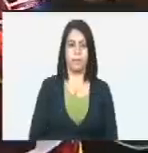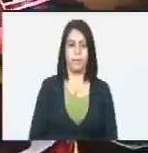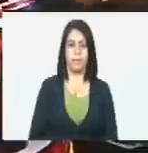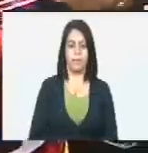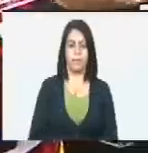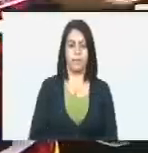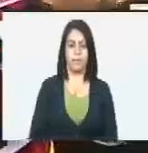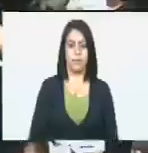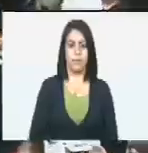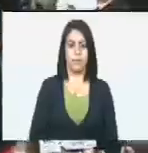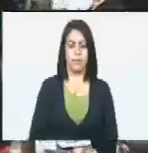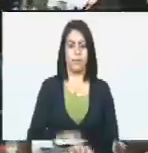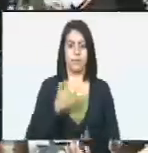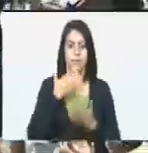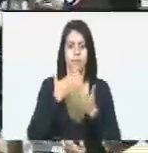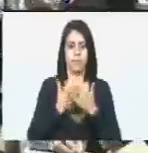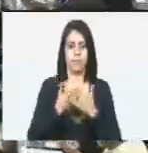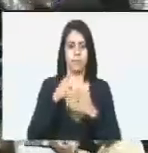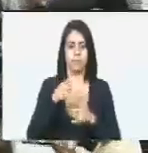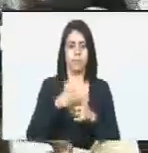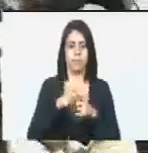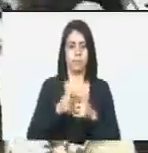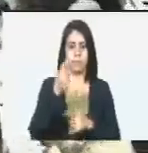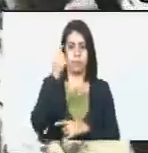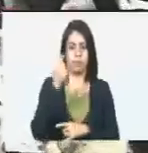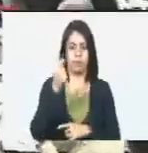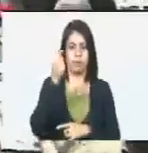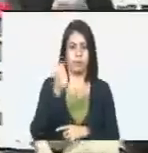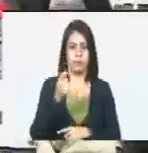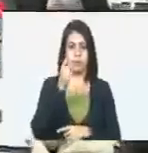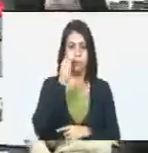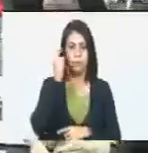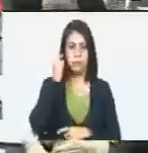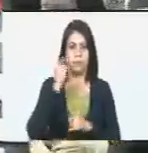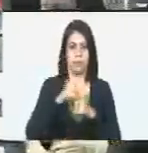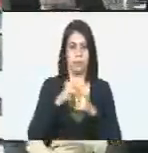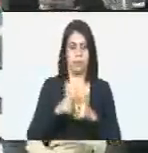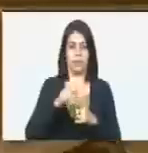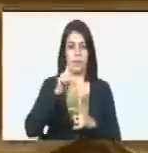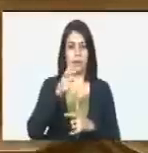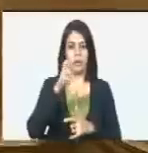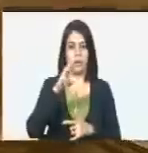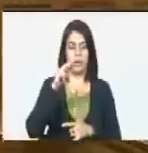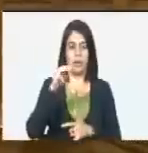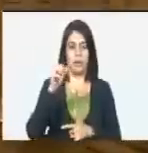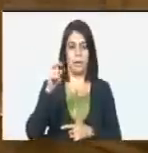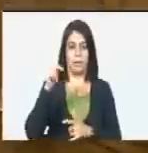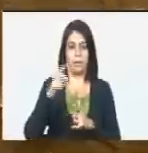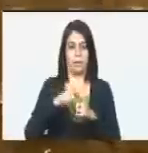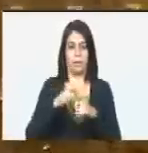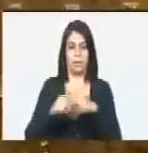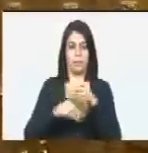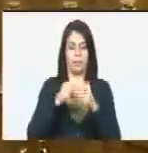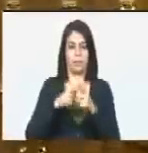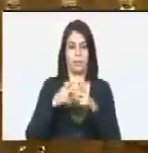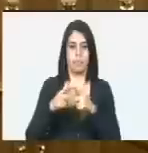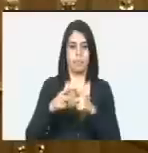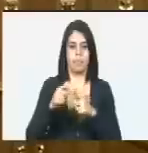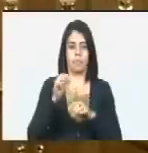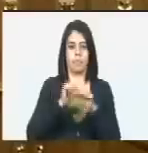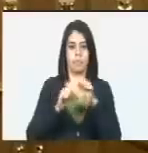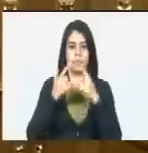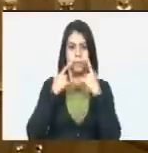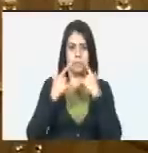Muchísimas gracias, querido profesor y diputado Germán Escarrá, no solamente por la defensa acérrima que